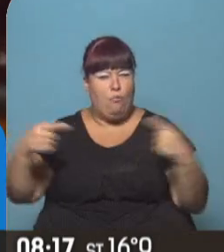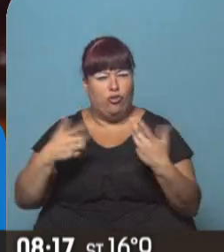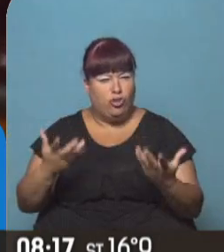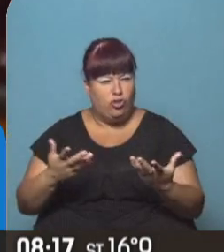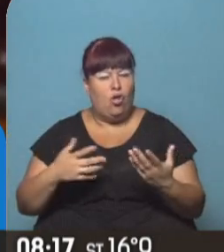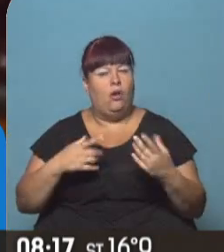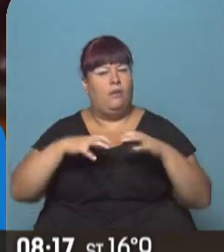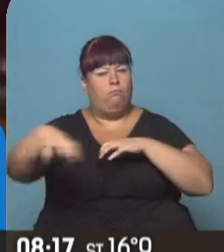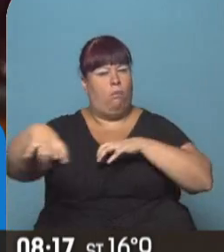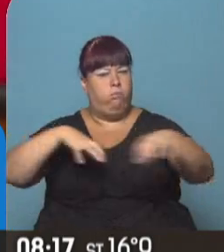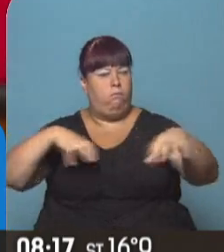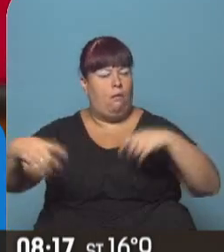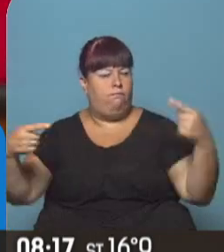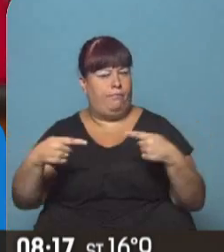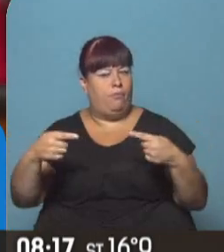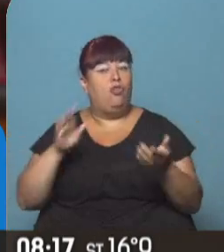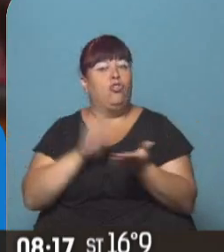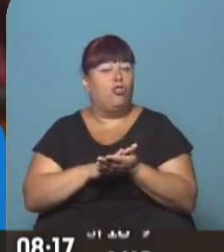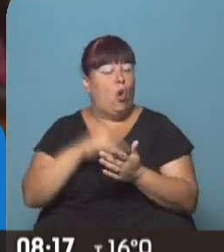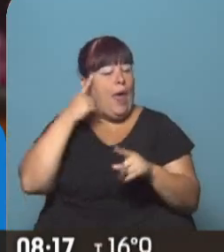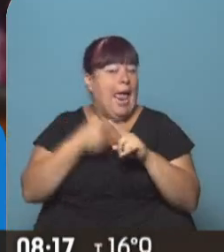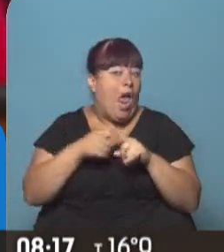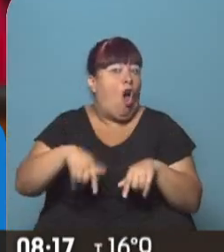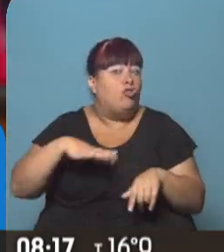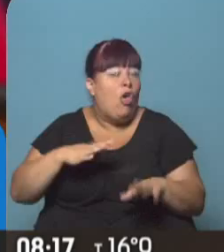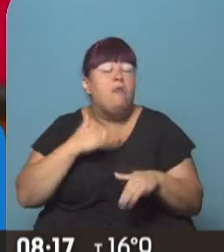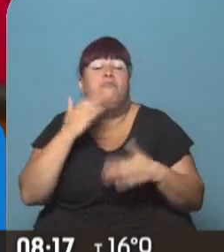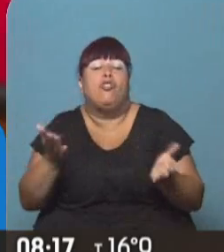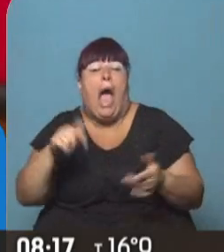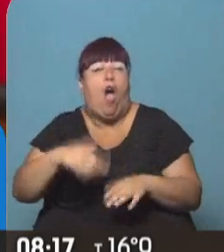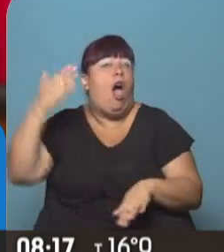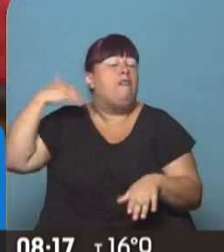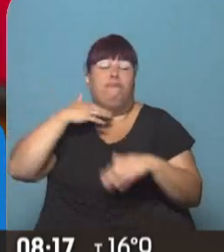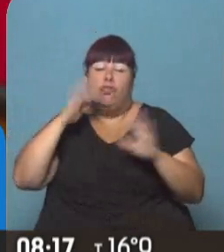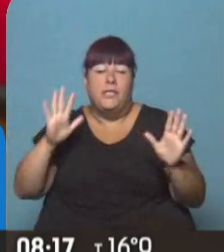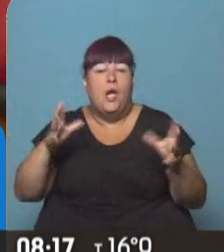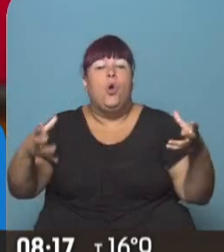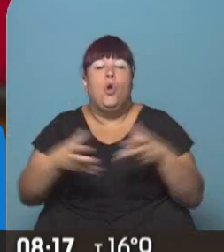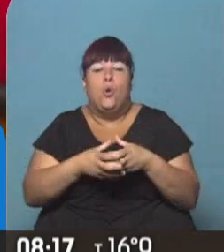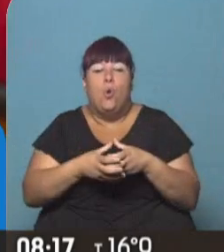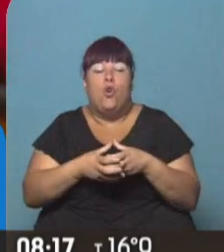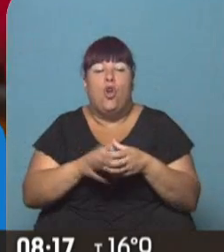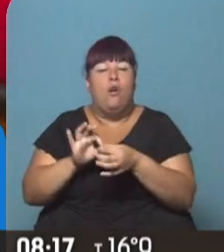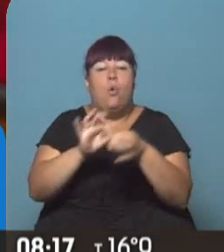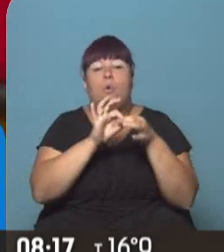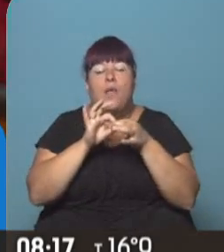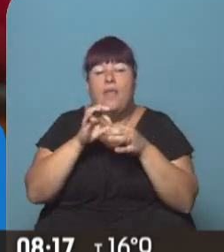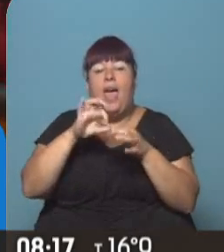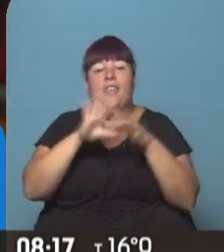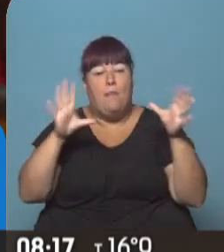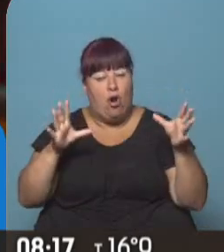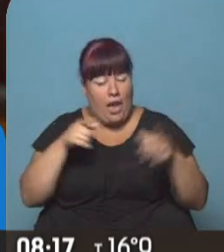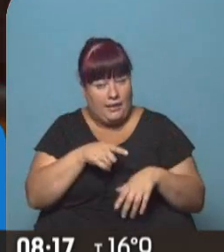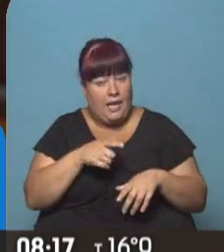de mucha división en lo que es o fue, no sabemos si lo tenemos que decir en tiempo presente o en tiempo pasado, la mesa de unidad